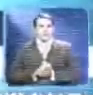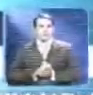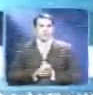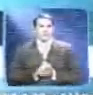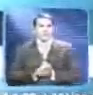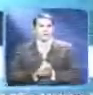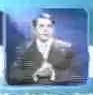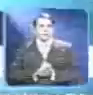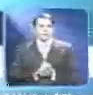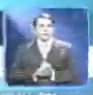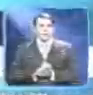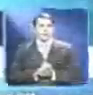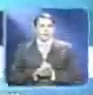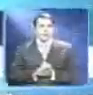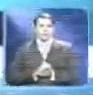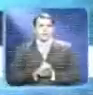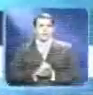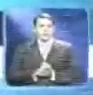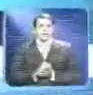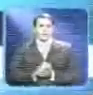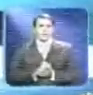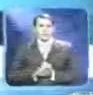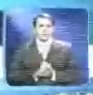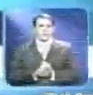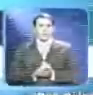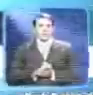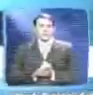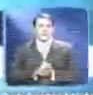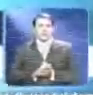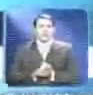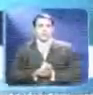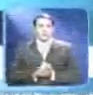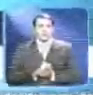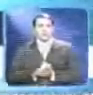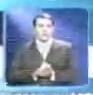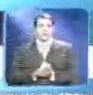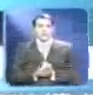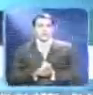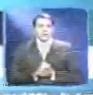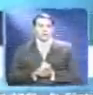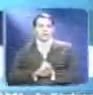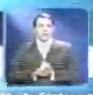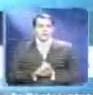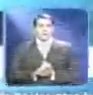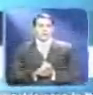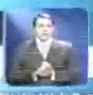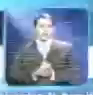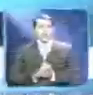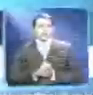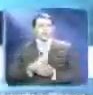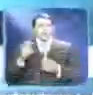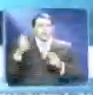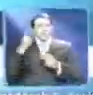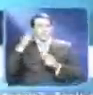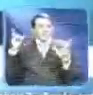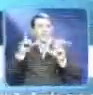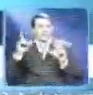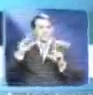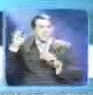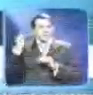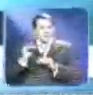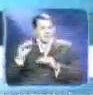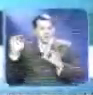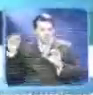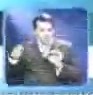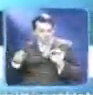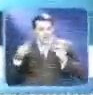Aló. Tiene que bajarle volumen a su televisor si nos está viendo, porque hace interferencia. Por favor, bájale volumen a su televisor para poder conversar